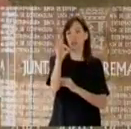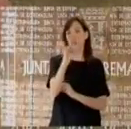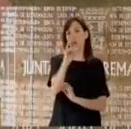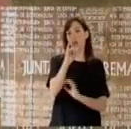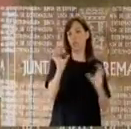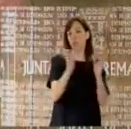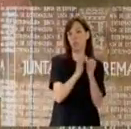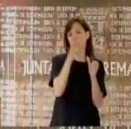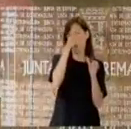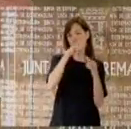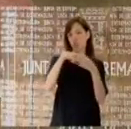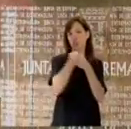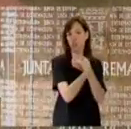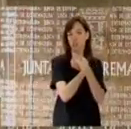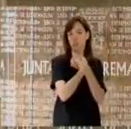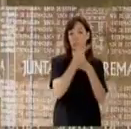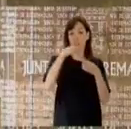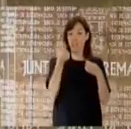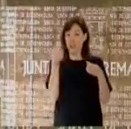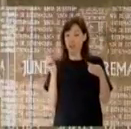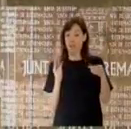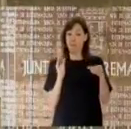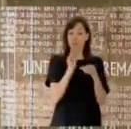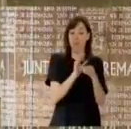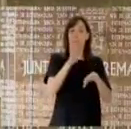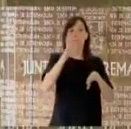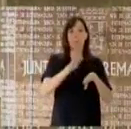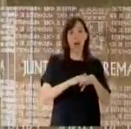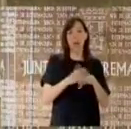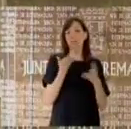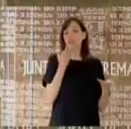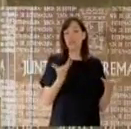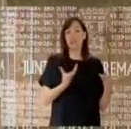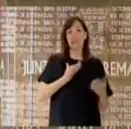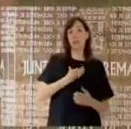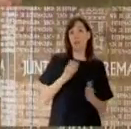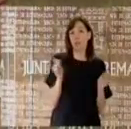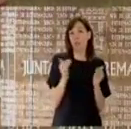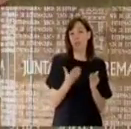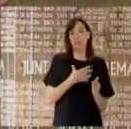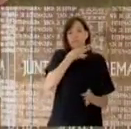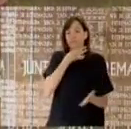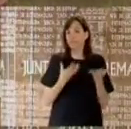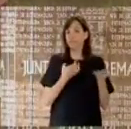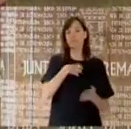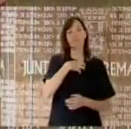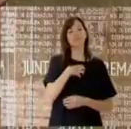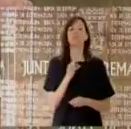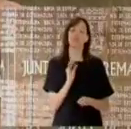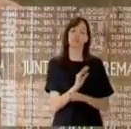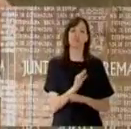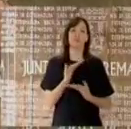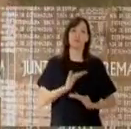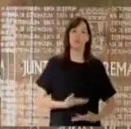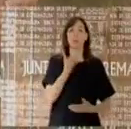de prestar unos servicios que por sí mismos ayuntamientos pequeños no podrían prestar por falta de recursos. Estamos hablando del abastecimiento de